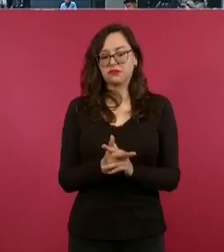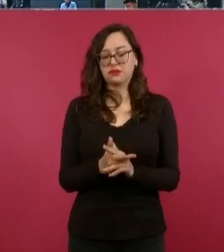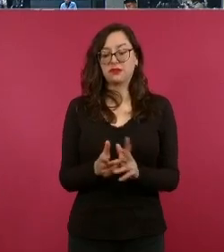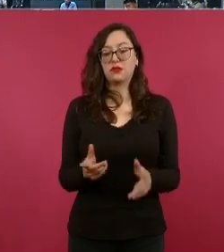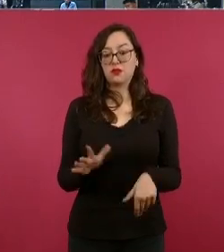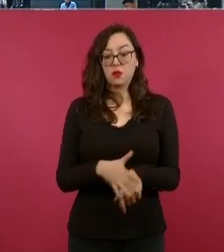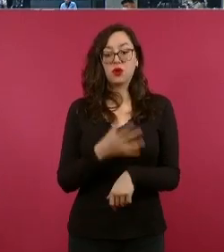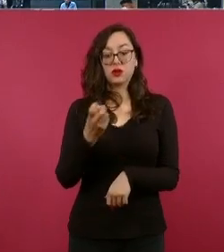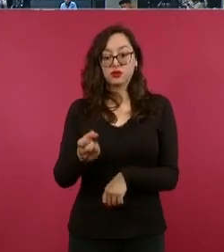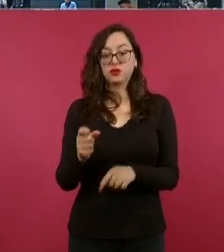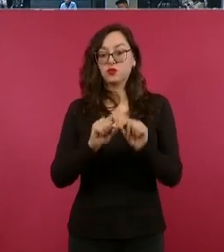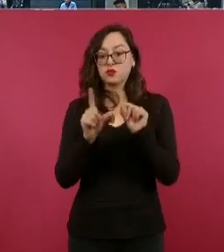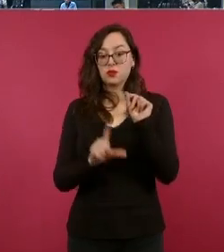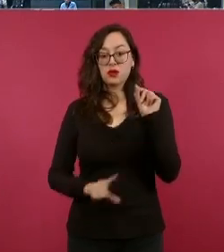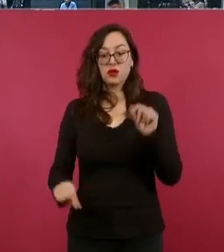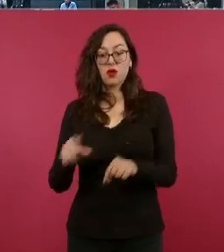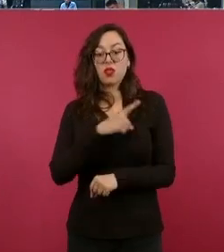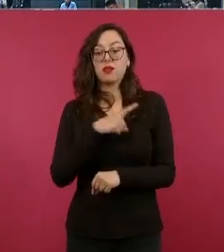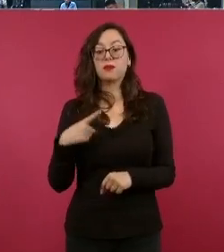muchísimo eso.